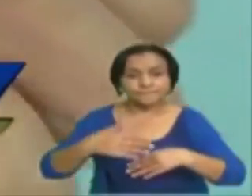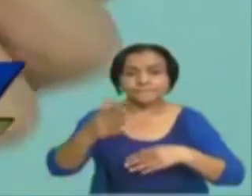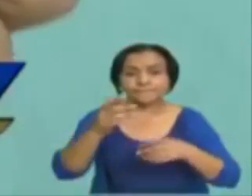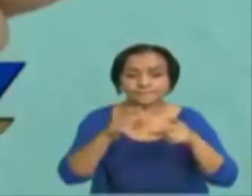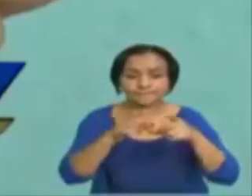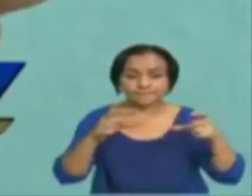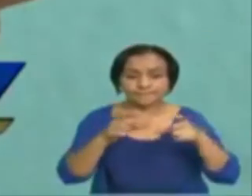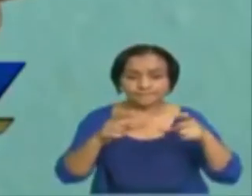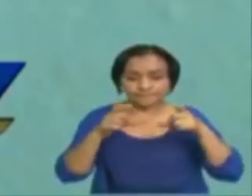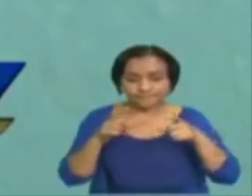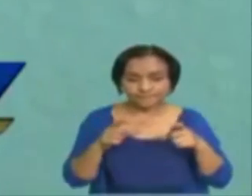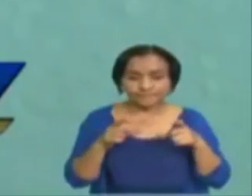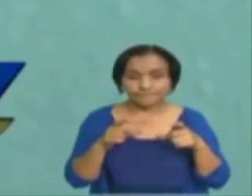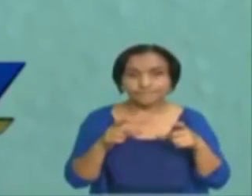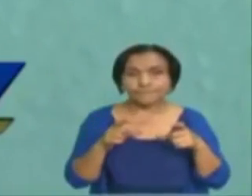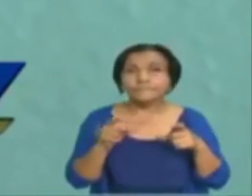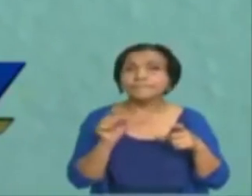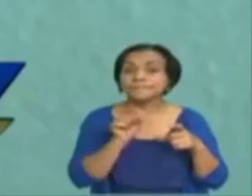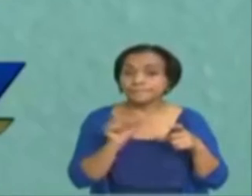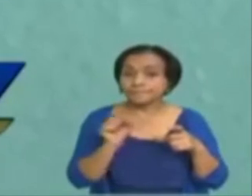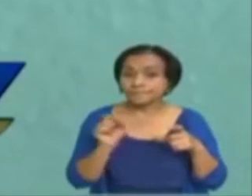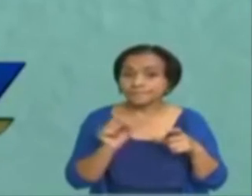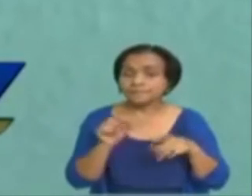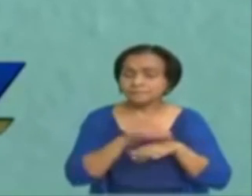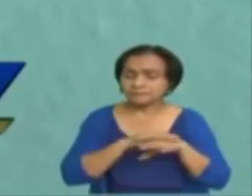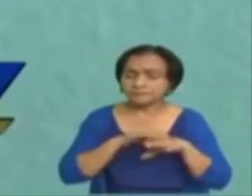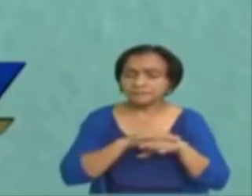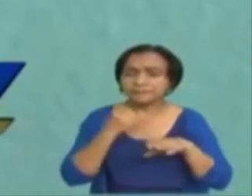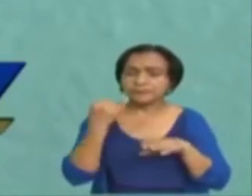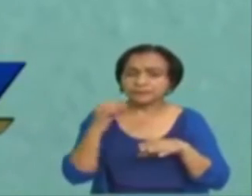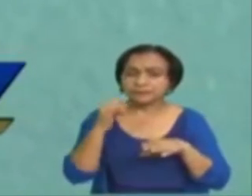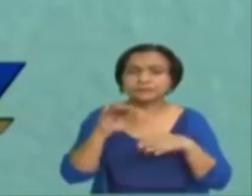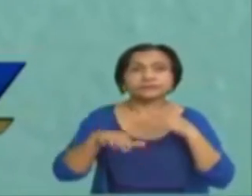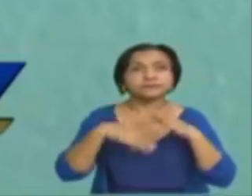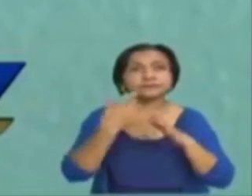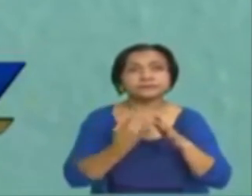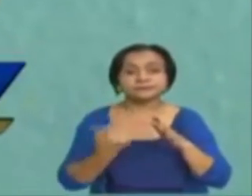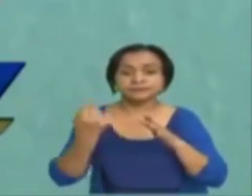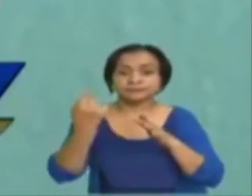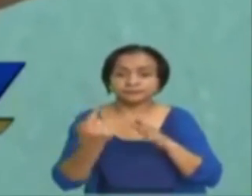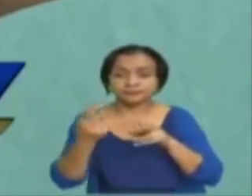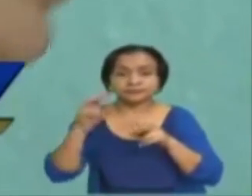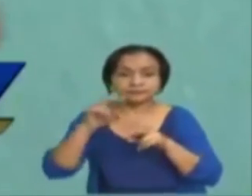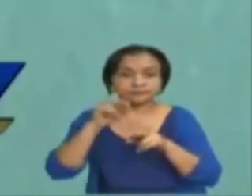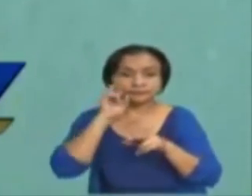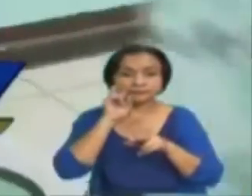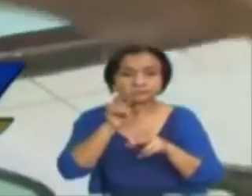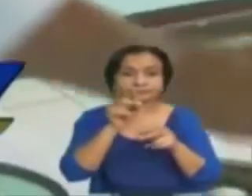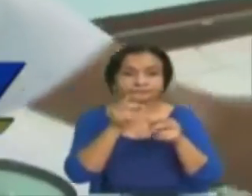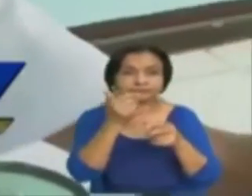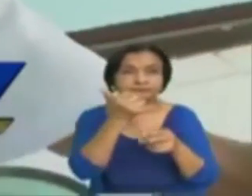Tipitapa, Hospital Primario, en el Ayote, Río San Juan, Centro de Salud Adrián Samayoa,